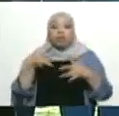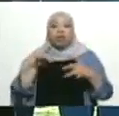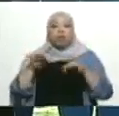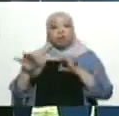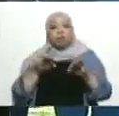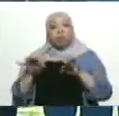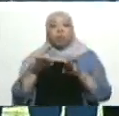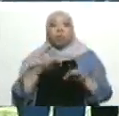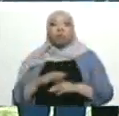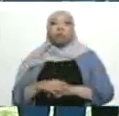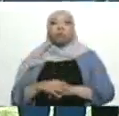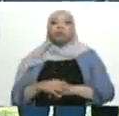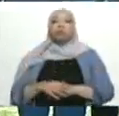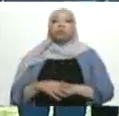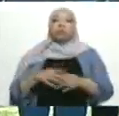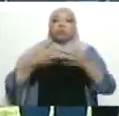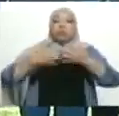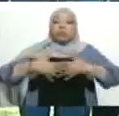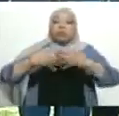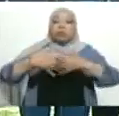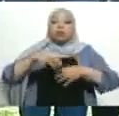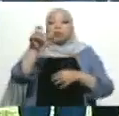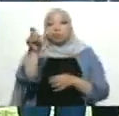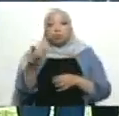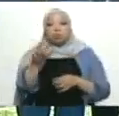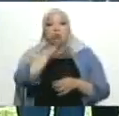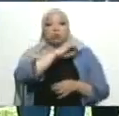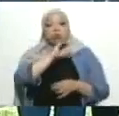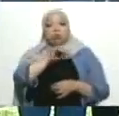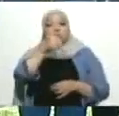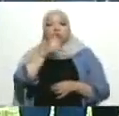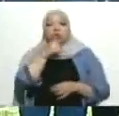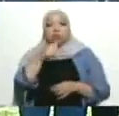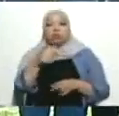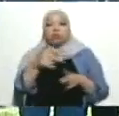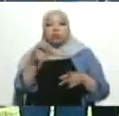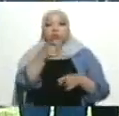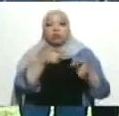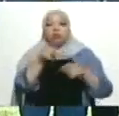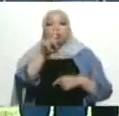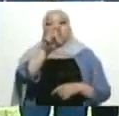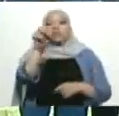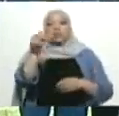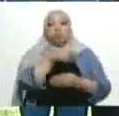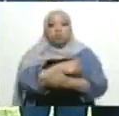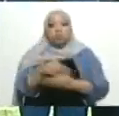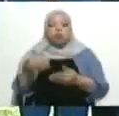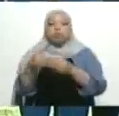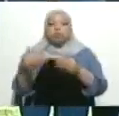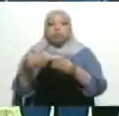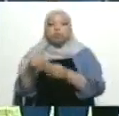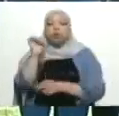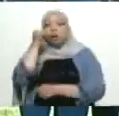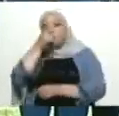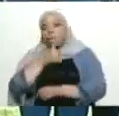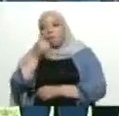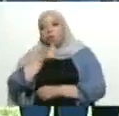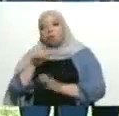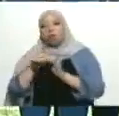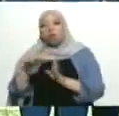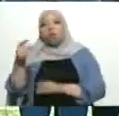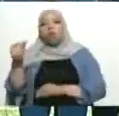Un empresario dijo que iban a recoger 100 millones de dólares para la resistencia. ¿Dónde está